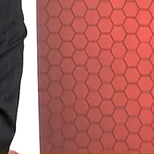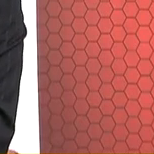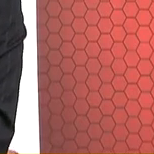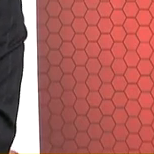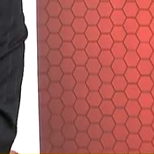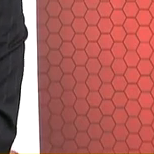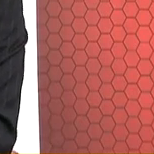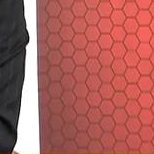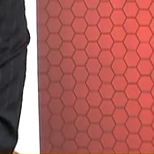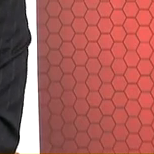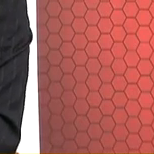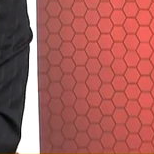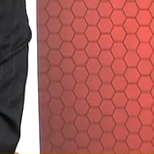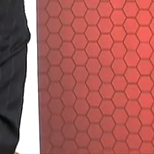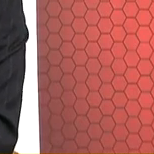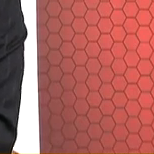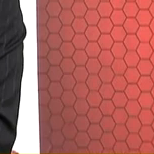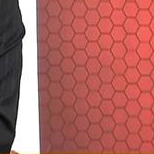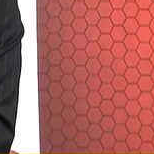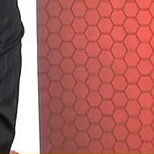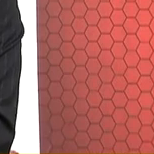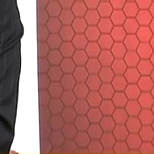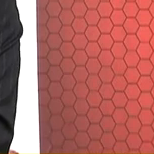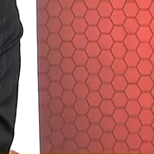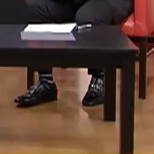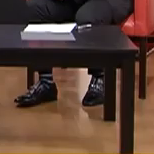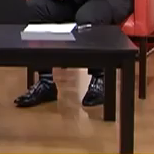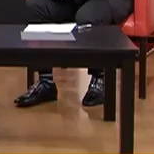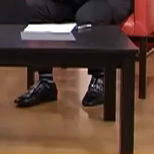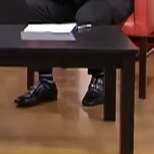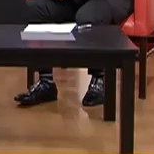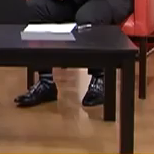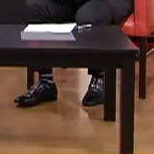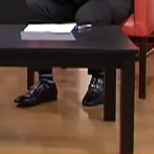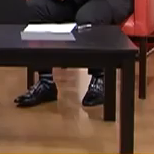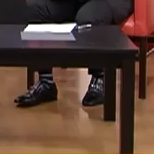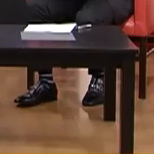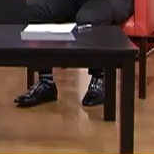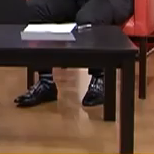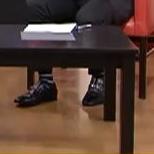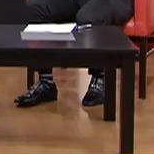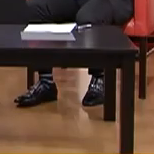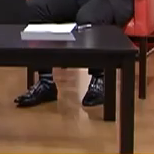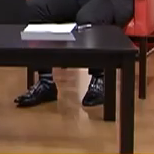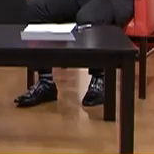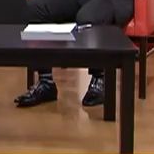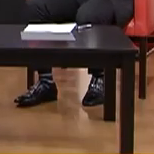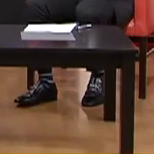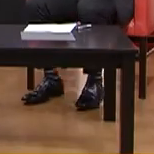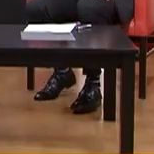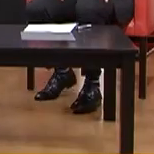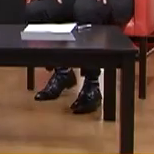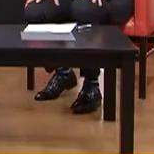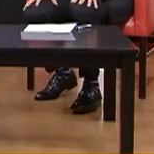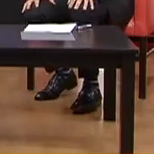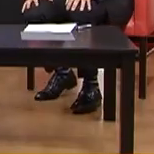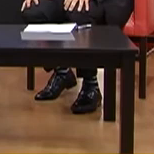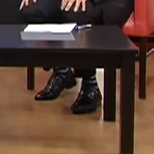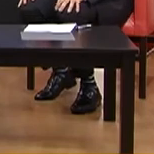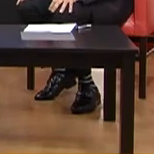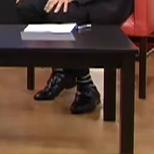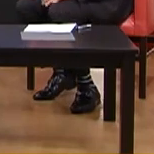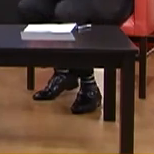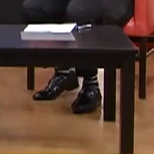Archivo Histórico Central, precisamente del Archivo General de la Nación, un pues, espacio